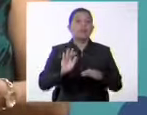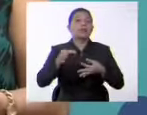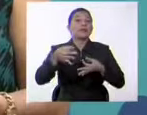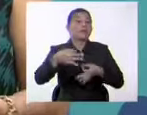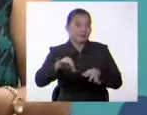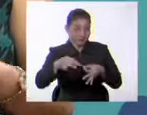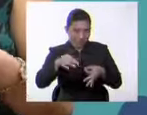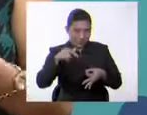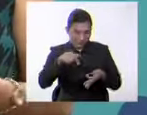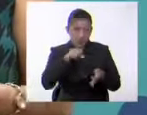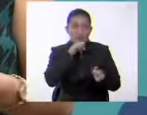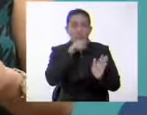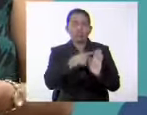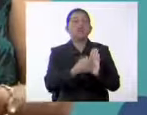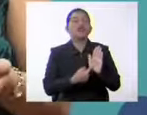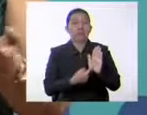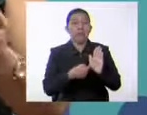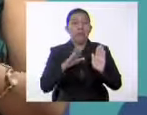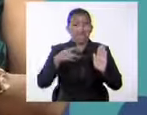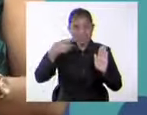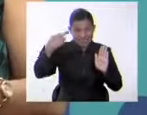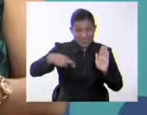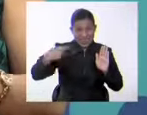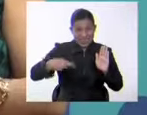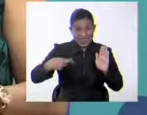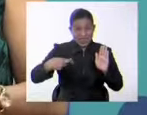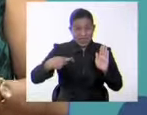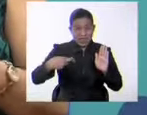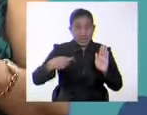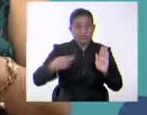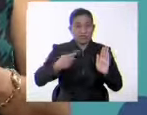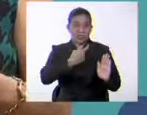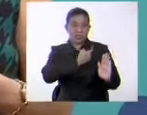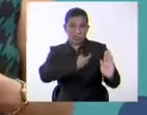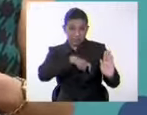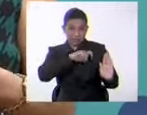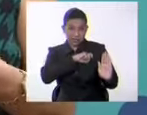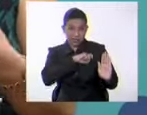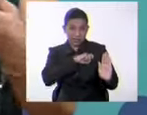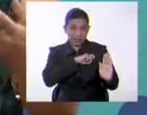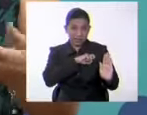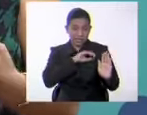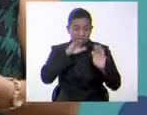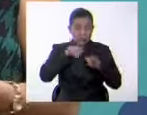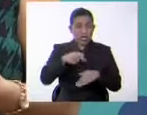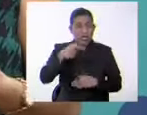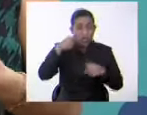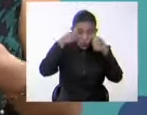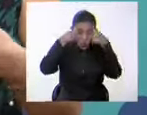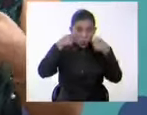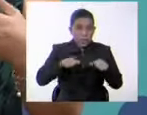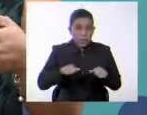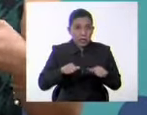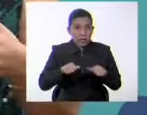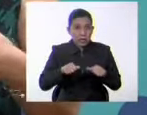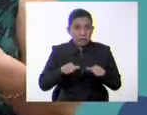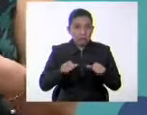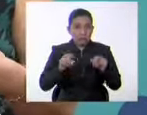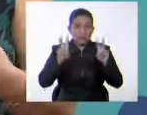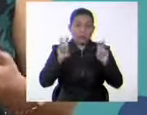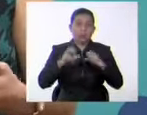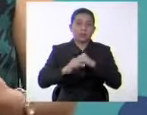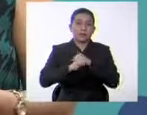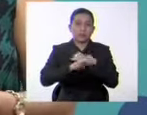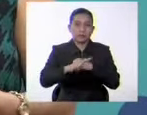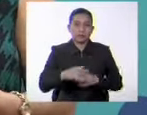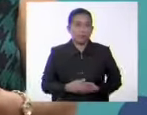la realidad España lo único que respetó, ¿verdad?, en ese acuerdo de la declaratoria